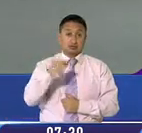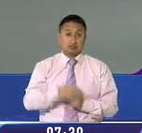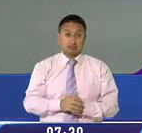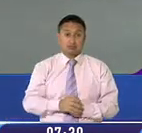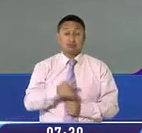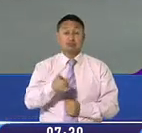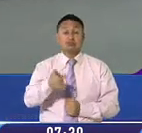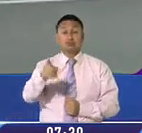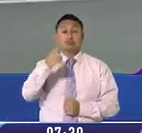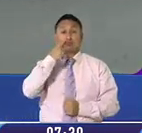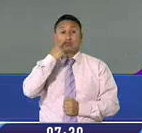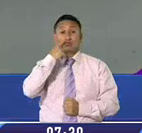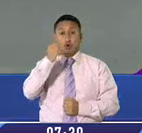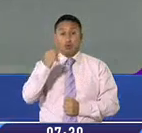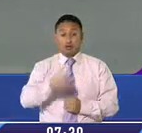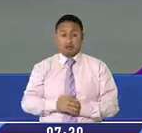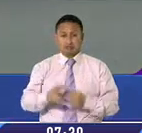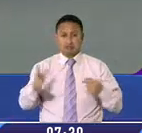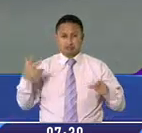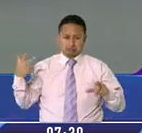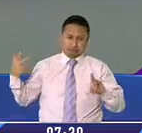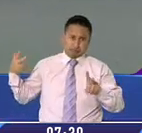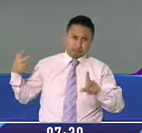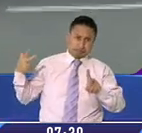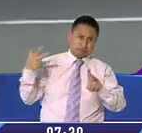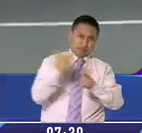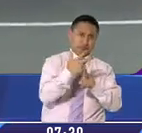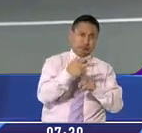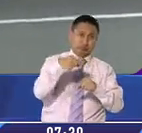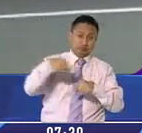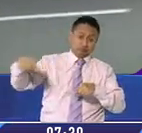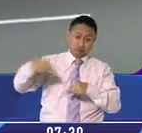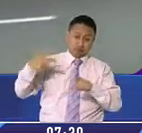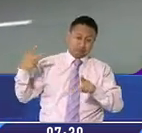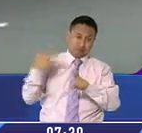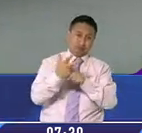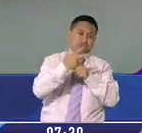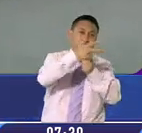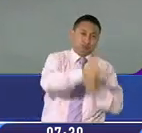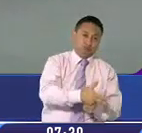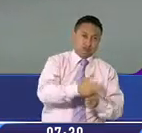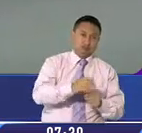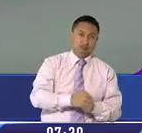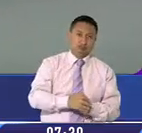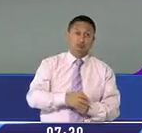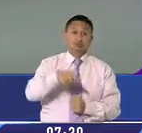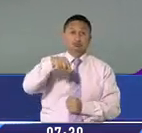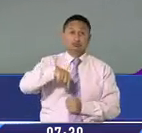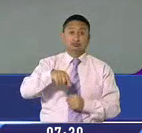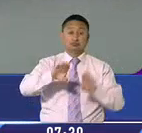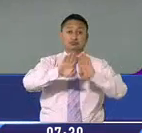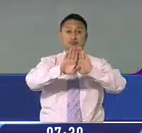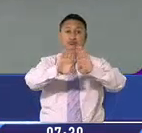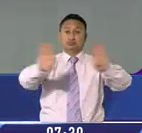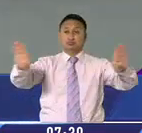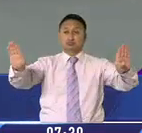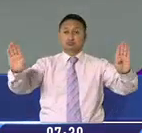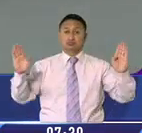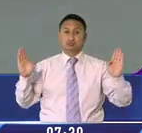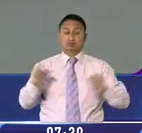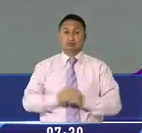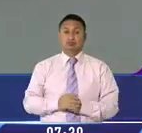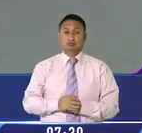habría atropellado a esta persona mientras él intentaba cruzar. Aquí está completamente cerrada